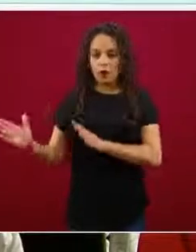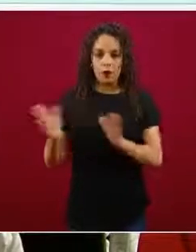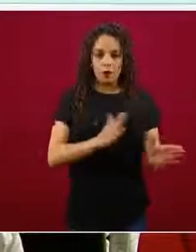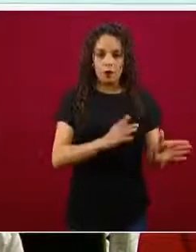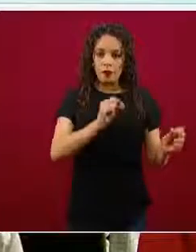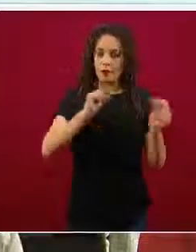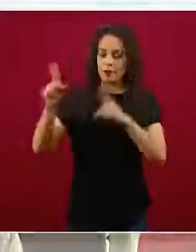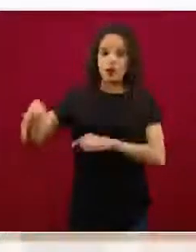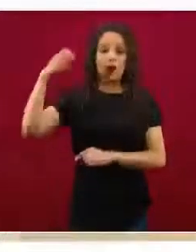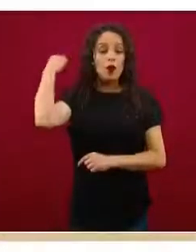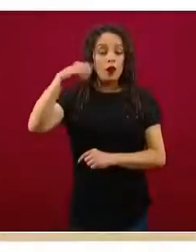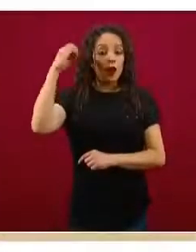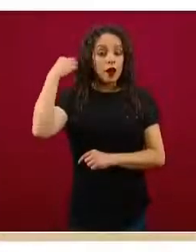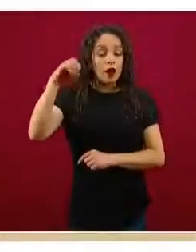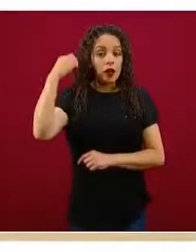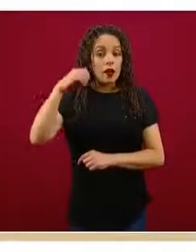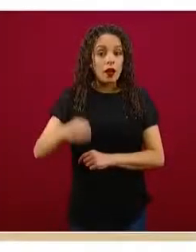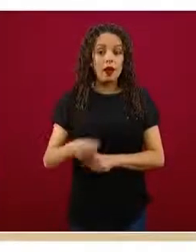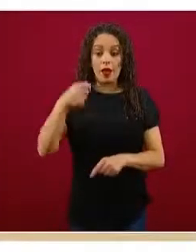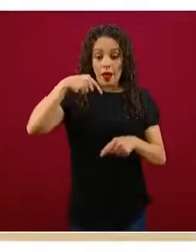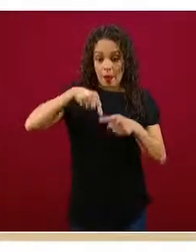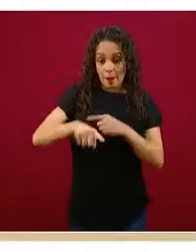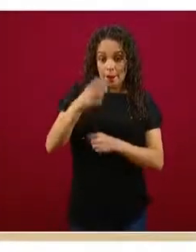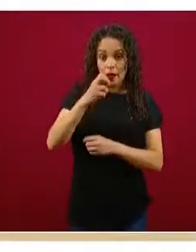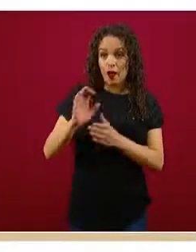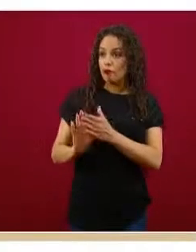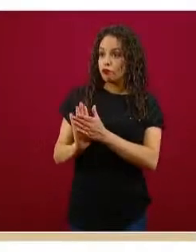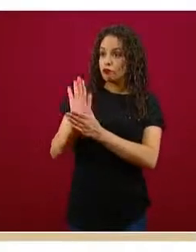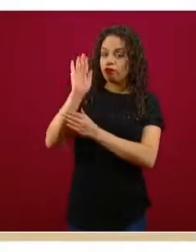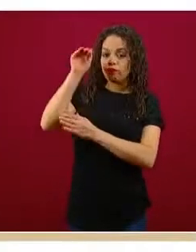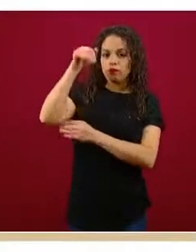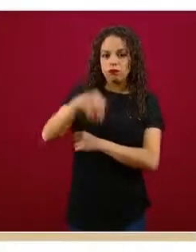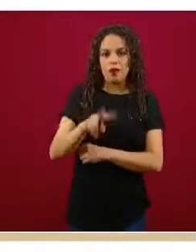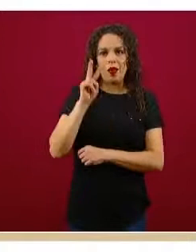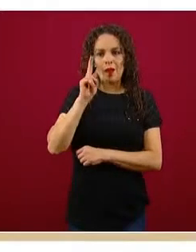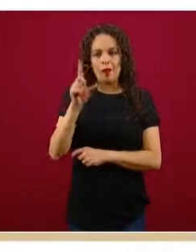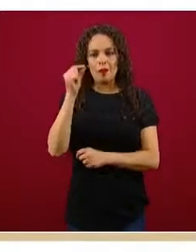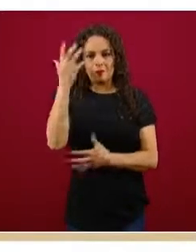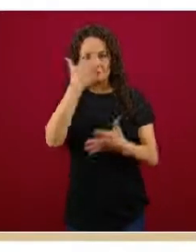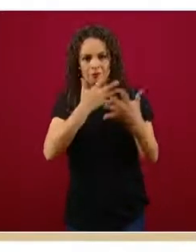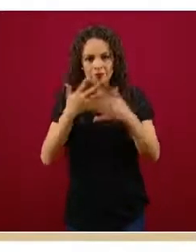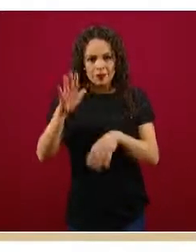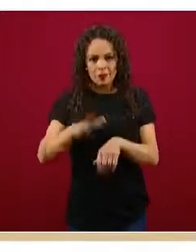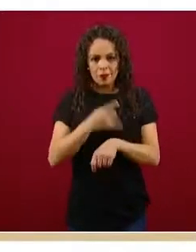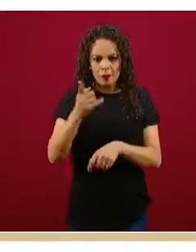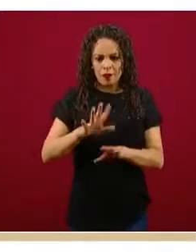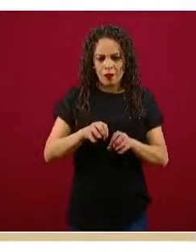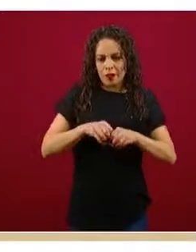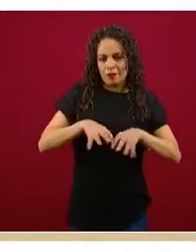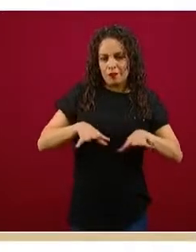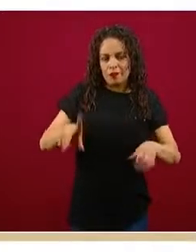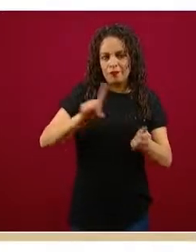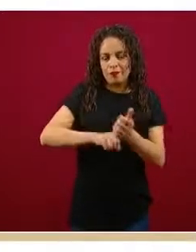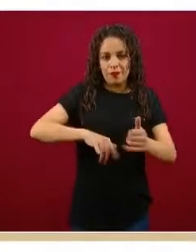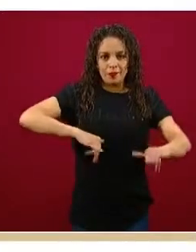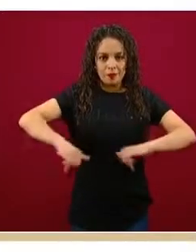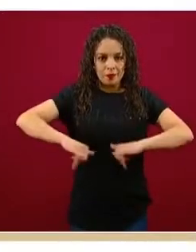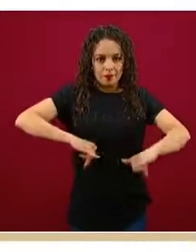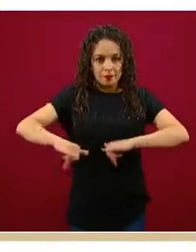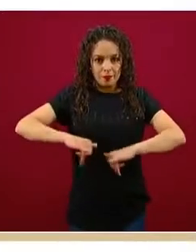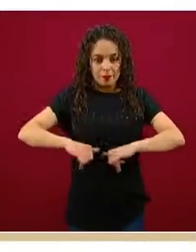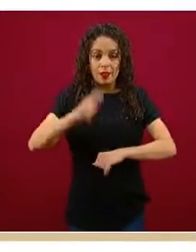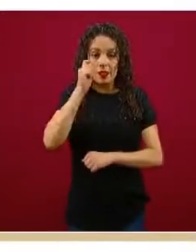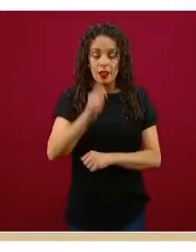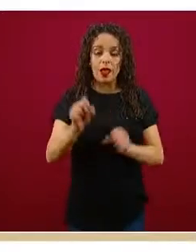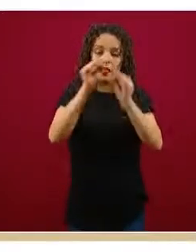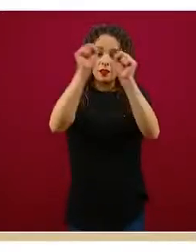Oaxaca, al inicio tenía una curva muy difusa, muy generalizada, que tenía que ver con un estado muy disperso geográficamente, con un sistema de salud